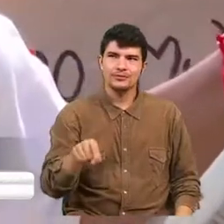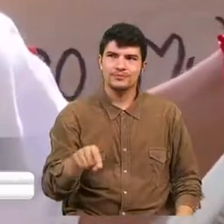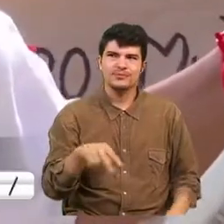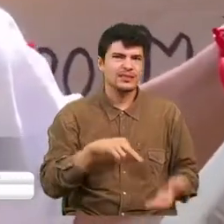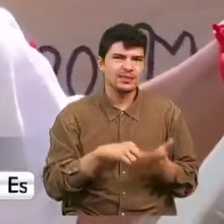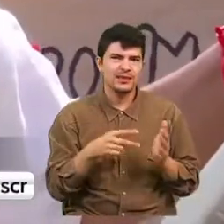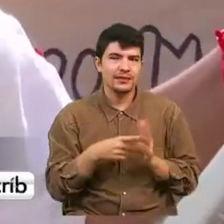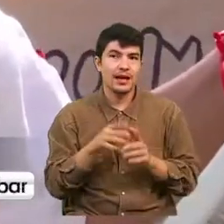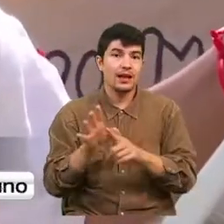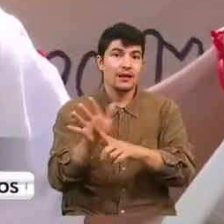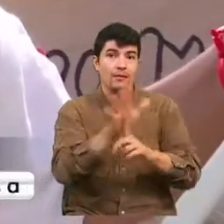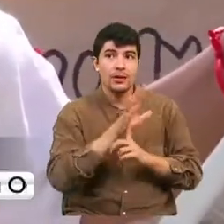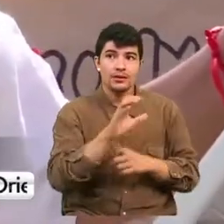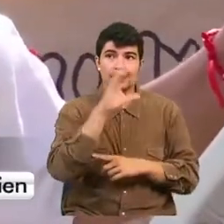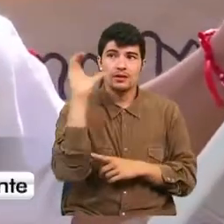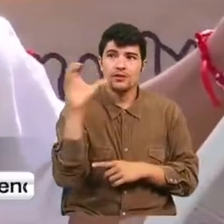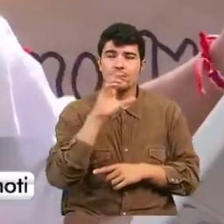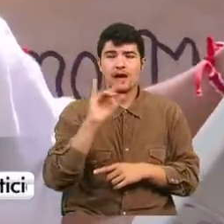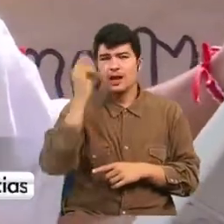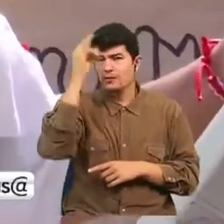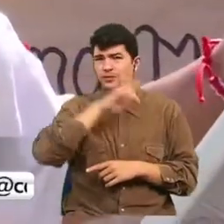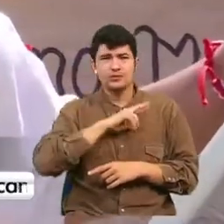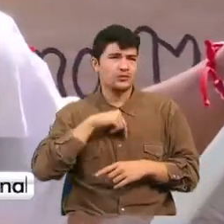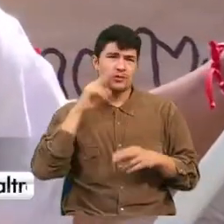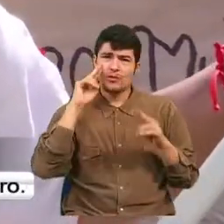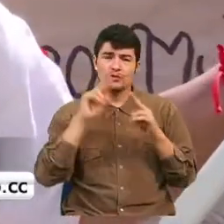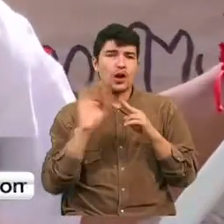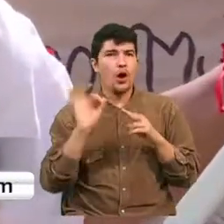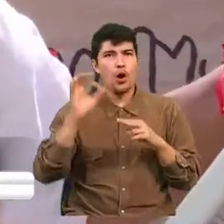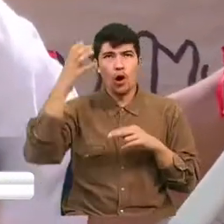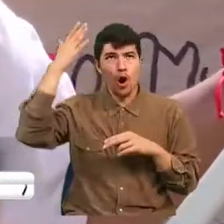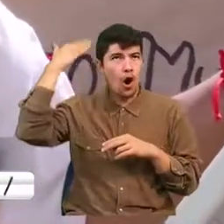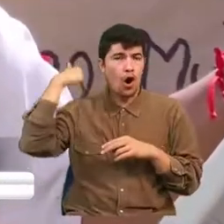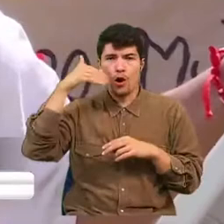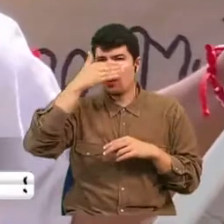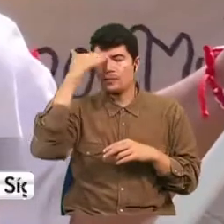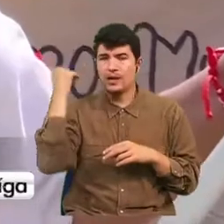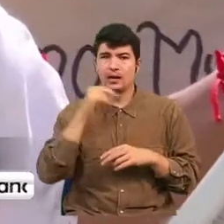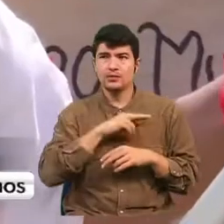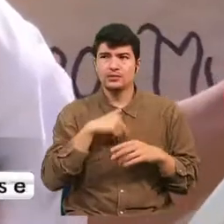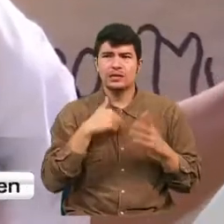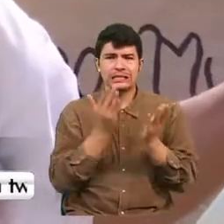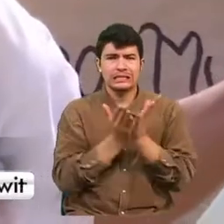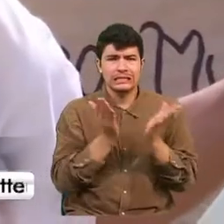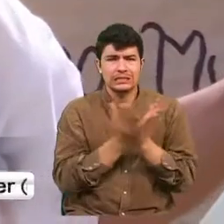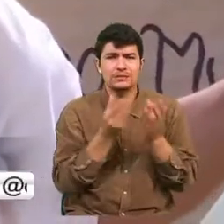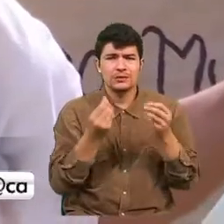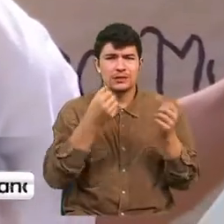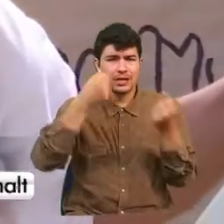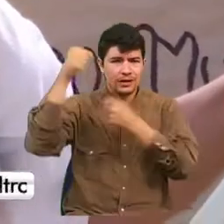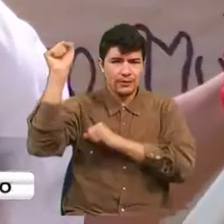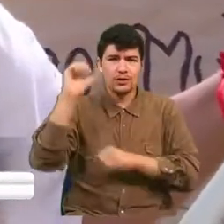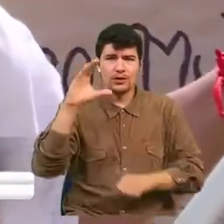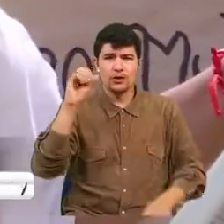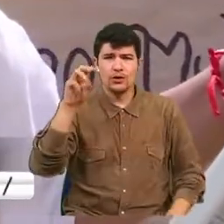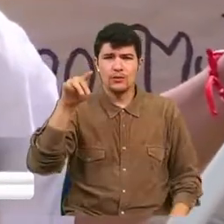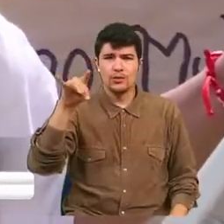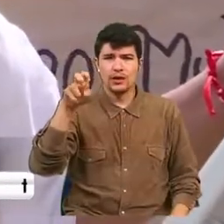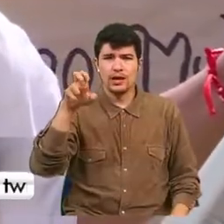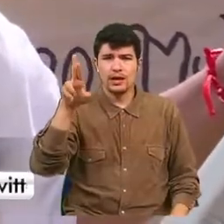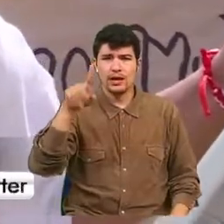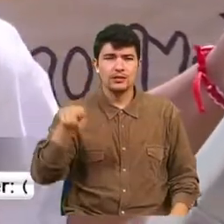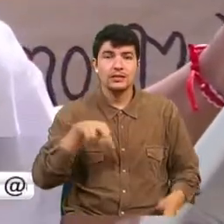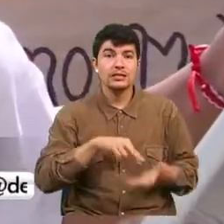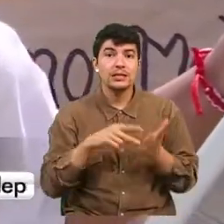que desconocemos o que hemos olvidado, que de pronto nos enseñamos a los que estudiamos hace muchos años la revolución de los comuneros, que fue esa